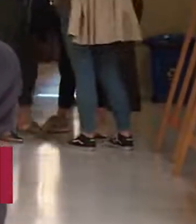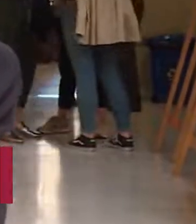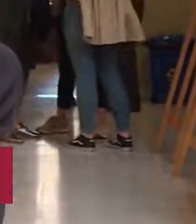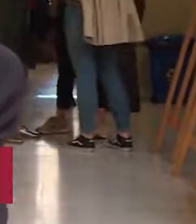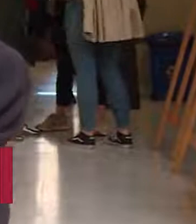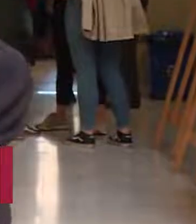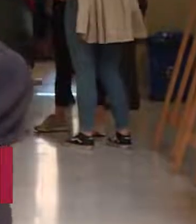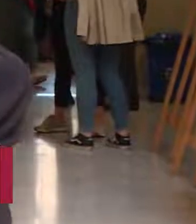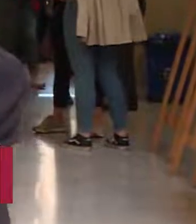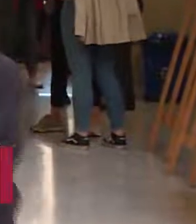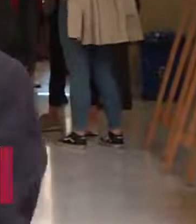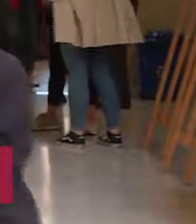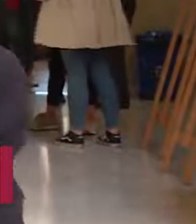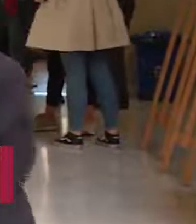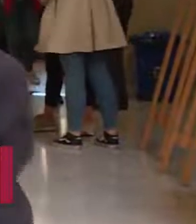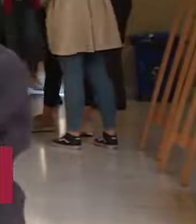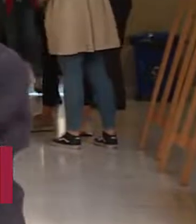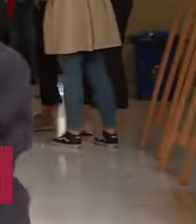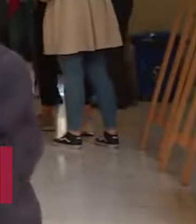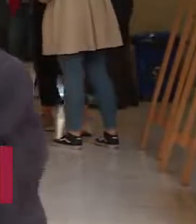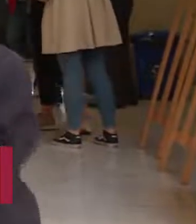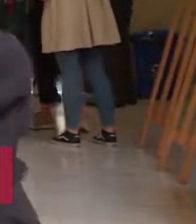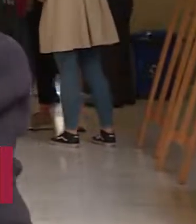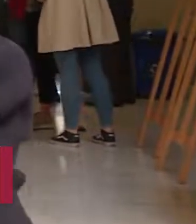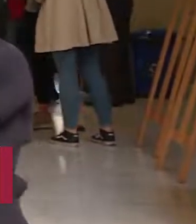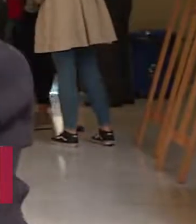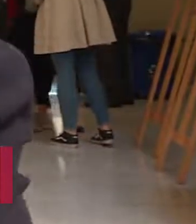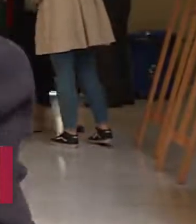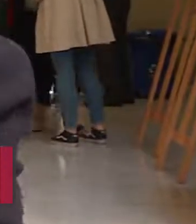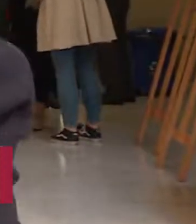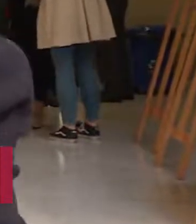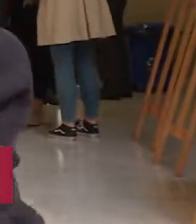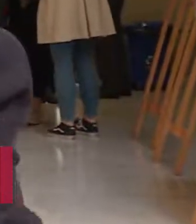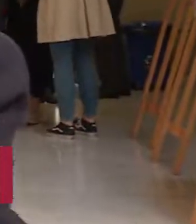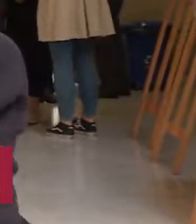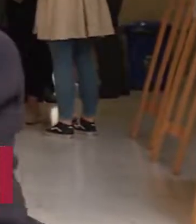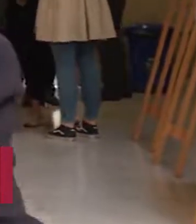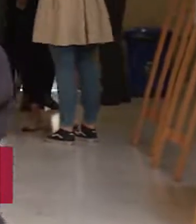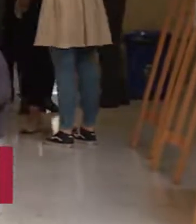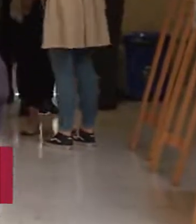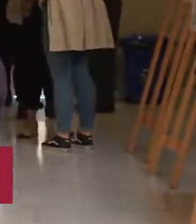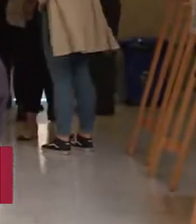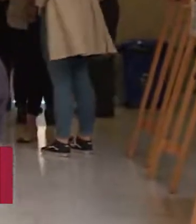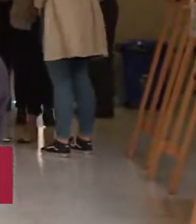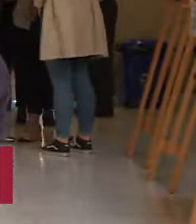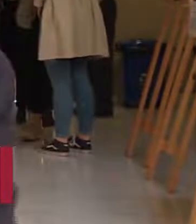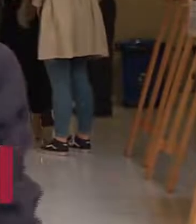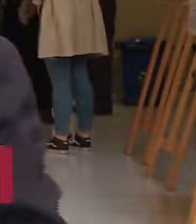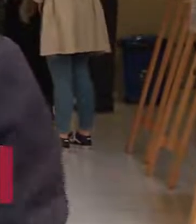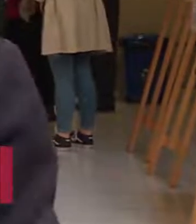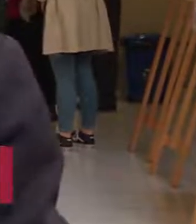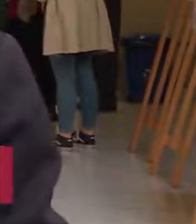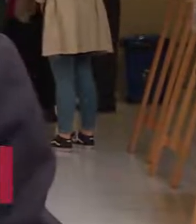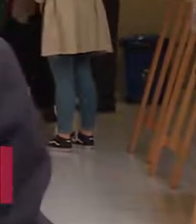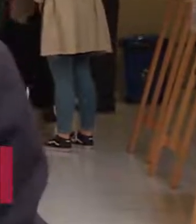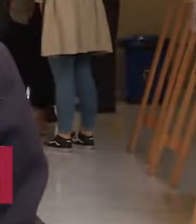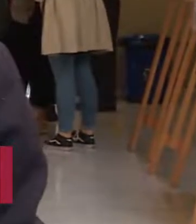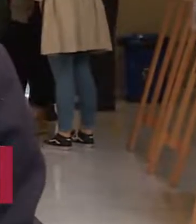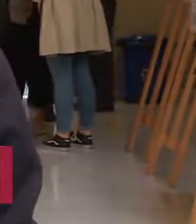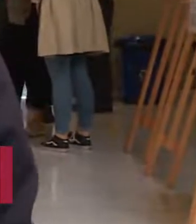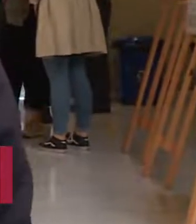carabinero, no puedo dejar de violentarme, ver cómo el carabinero agrede a las personas que tenía que proteger. Ese carro